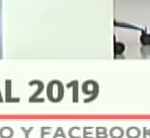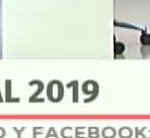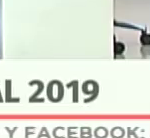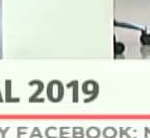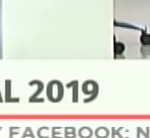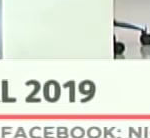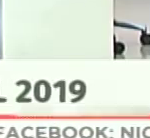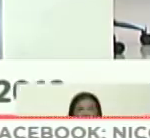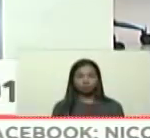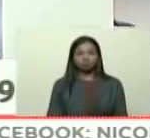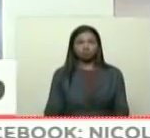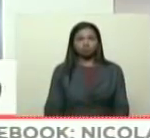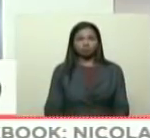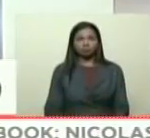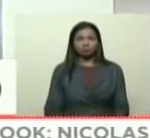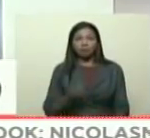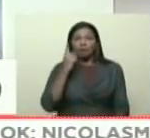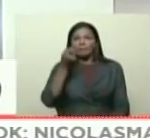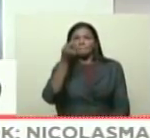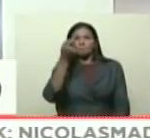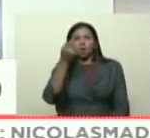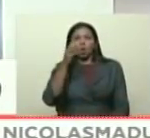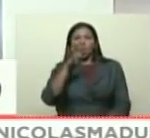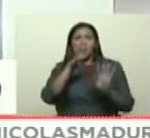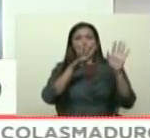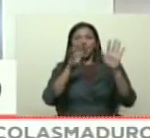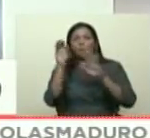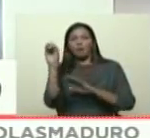el 90% del salario mínimo, eso no calza para nada.